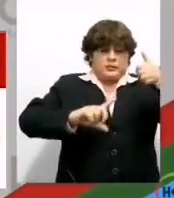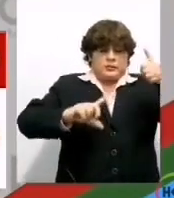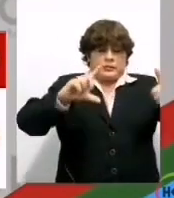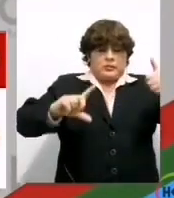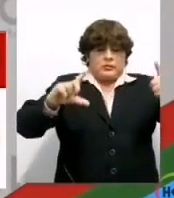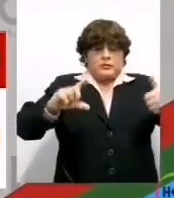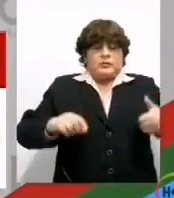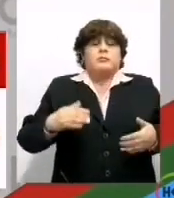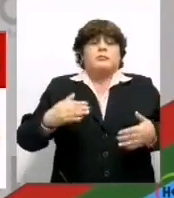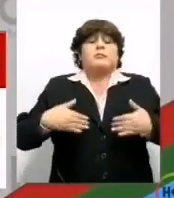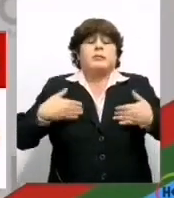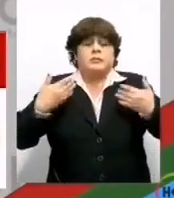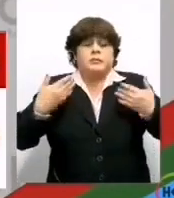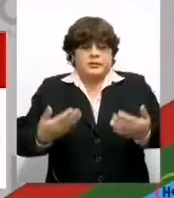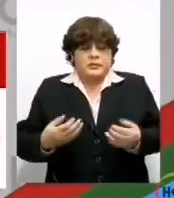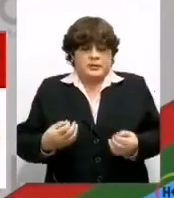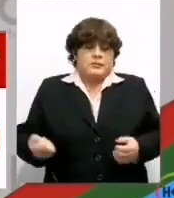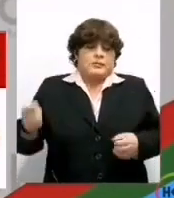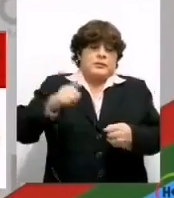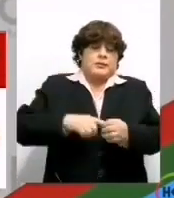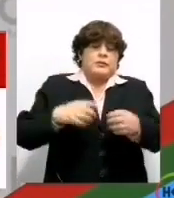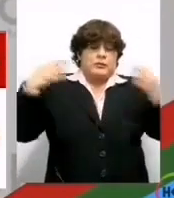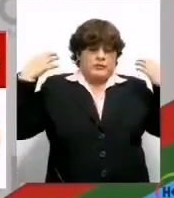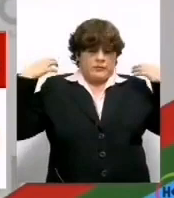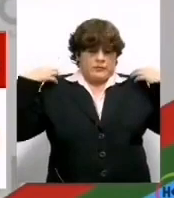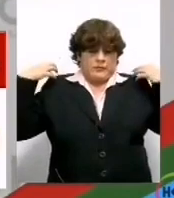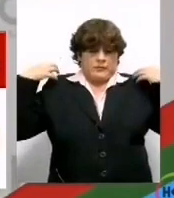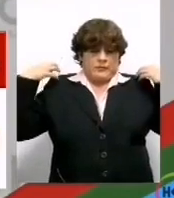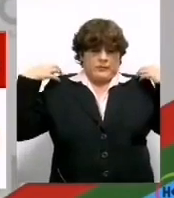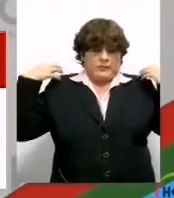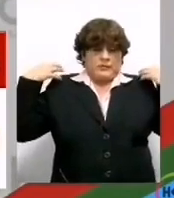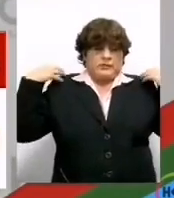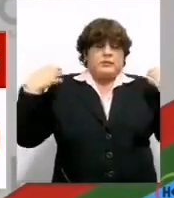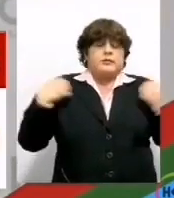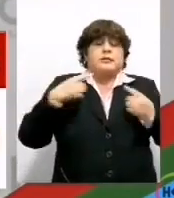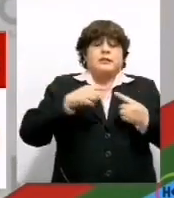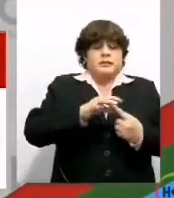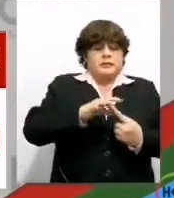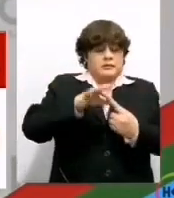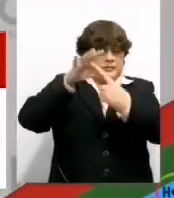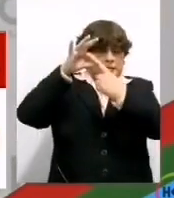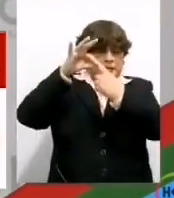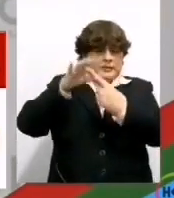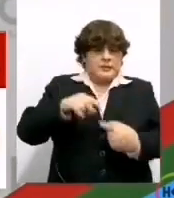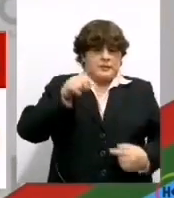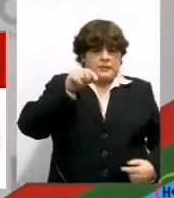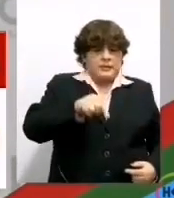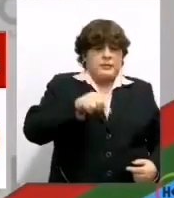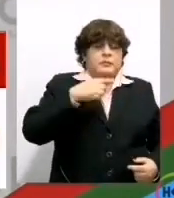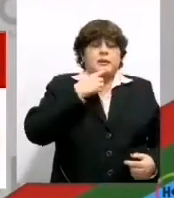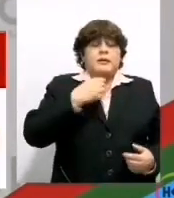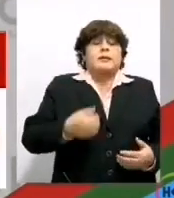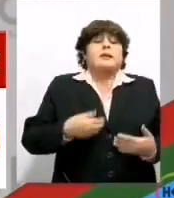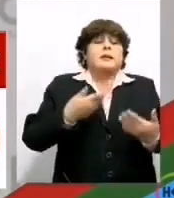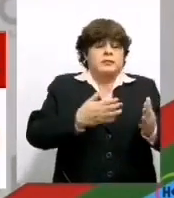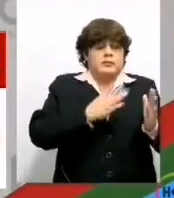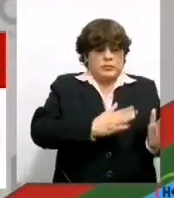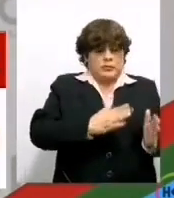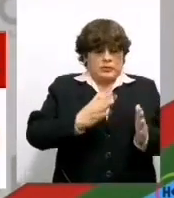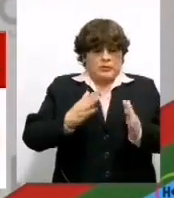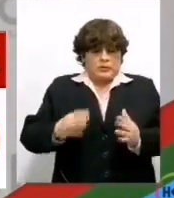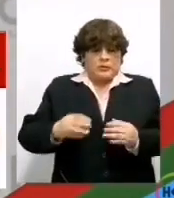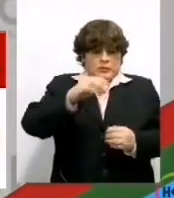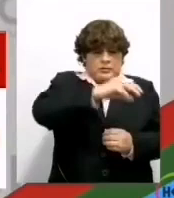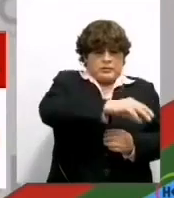vamos a implementar una oficina especialmente para que haga los proyectos para